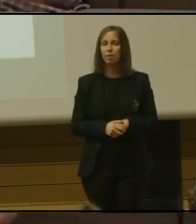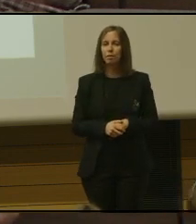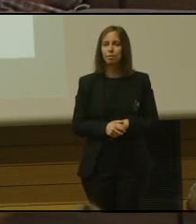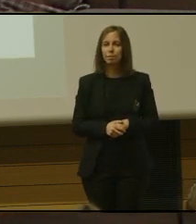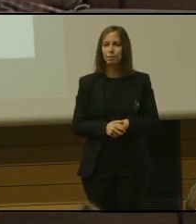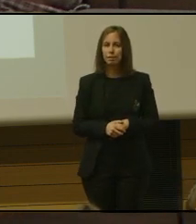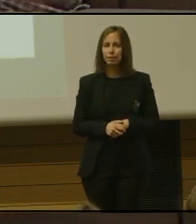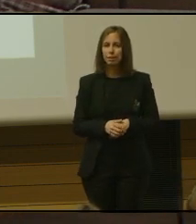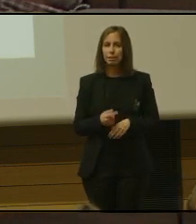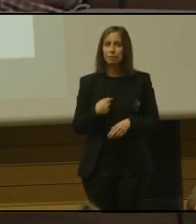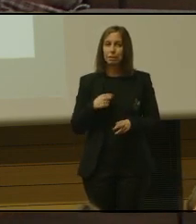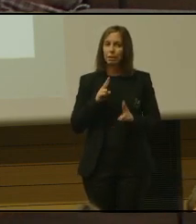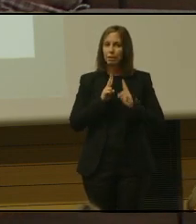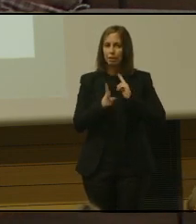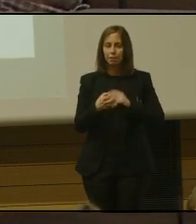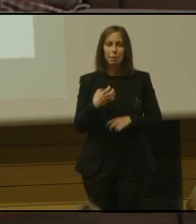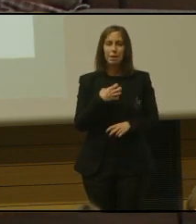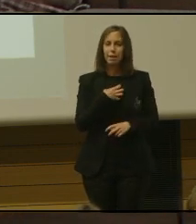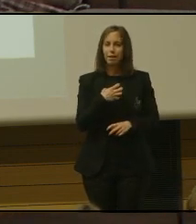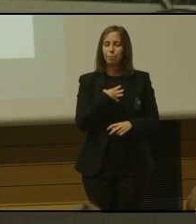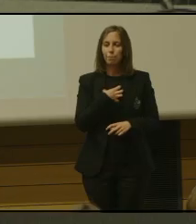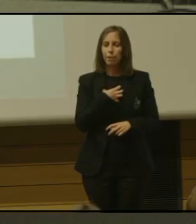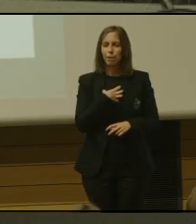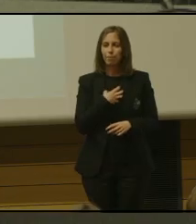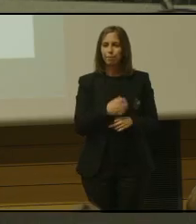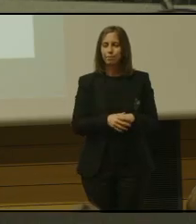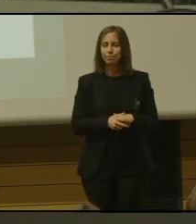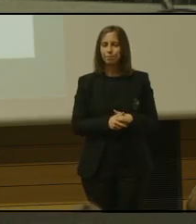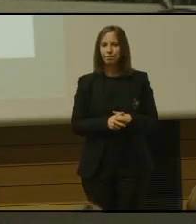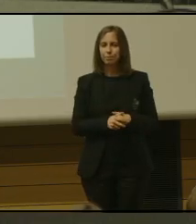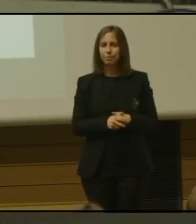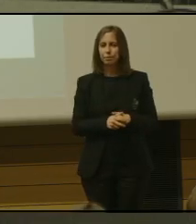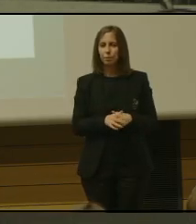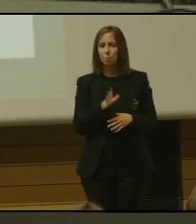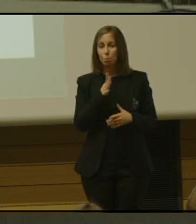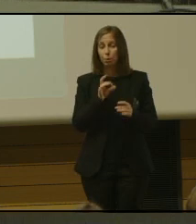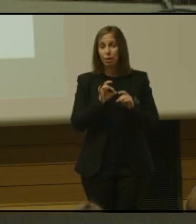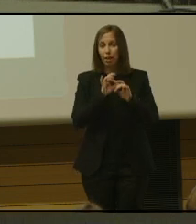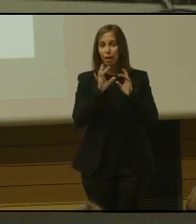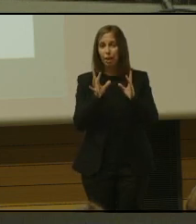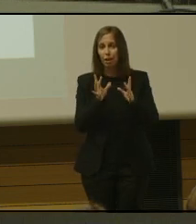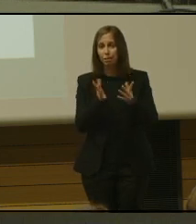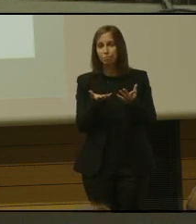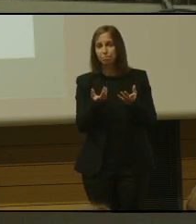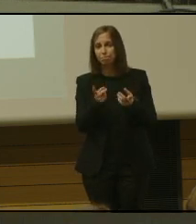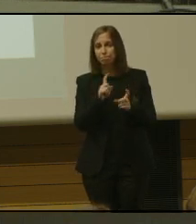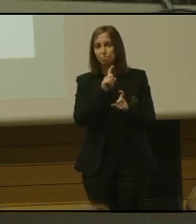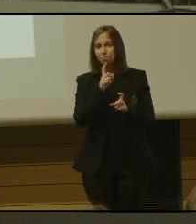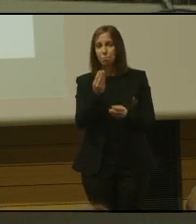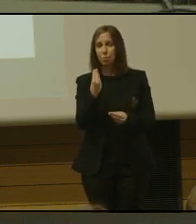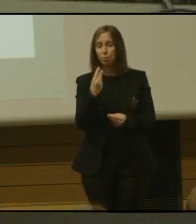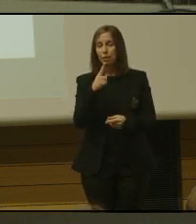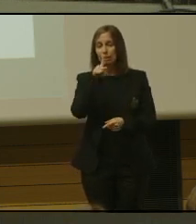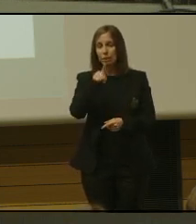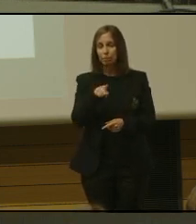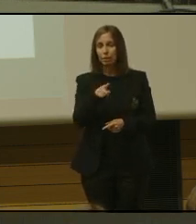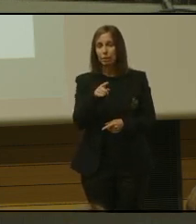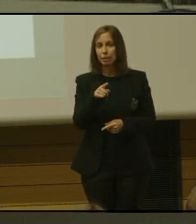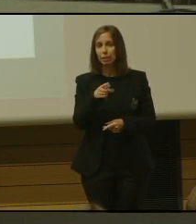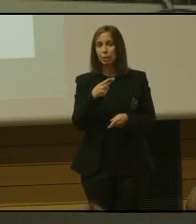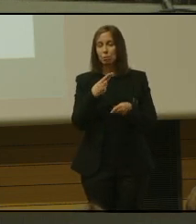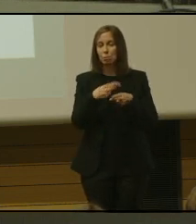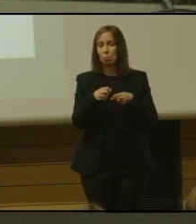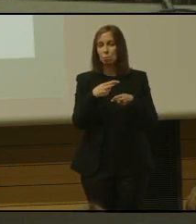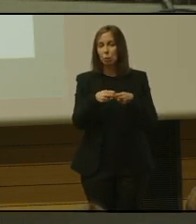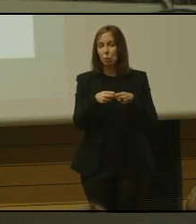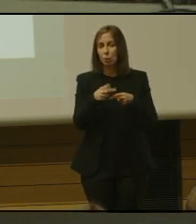yo ya no te lo puedo contestar. Yo eso no te lo puedo contestar, porque claro, ahí también me podrías preguntar, ¿y por qué se vende un